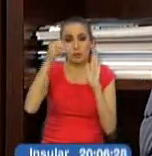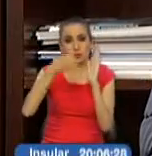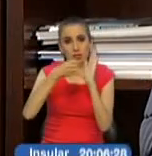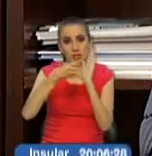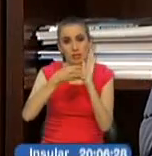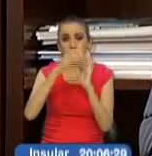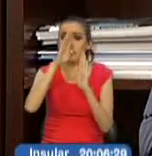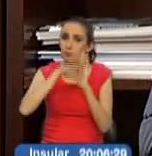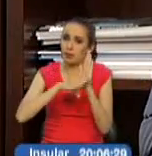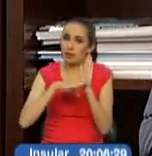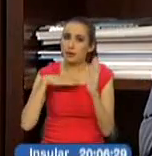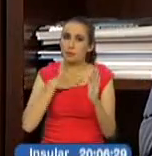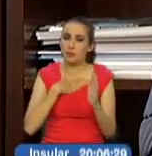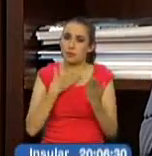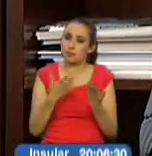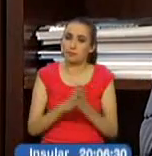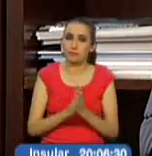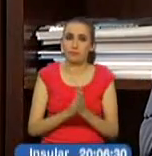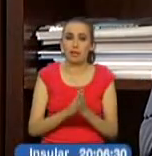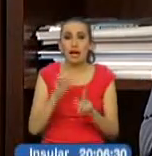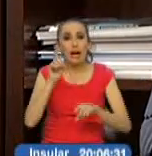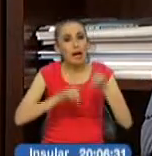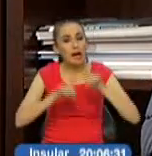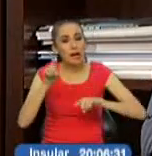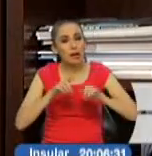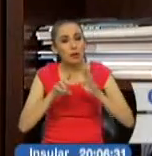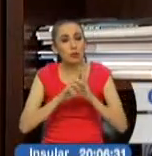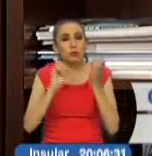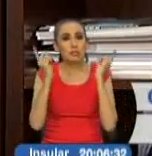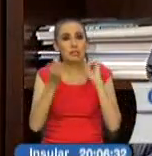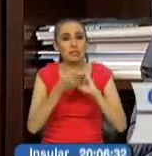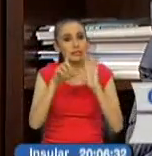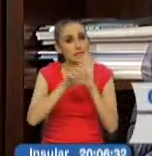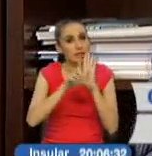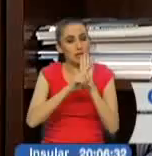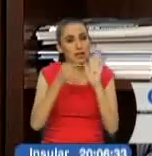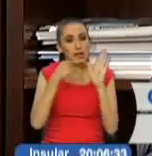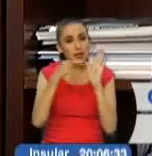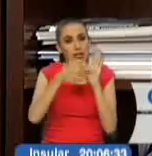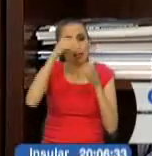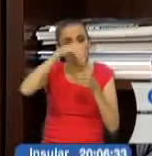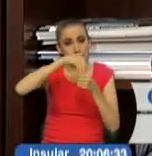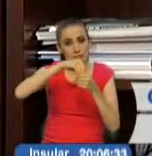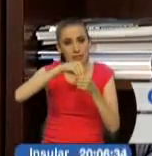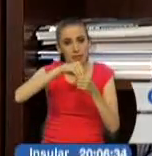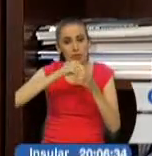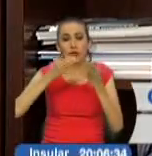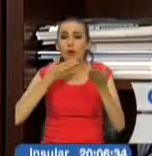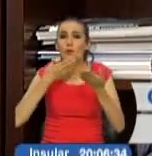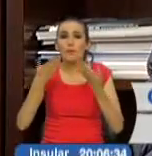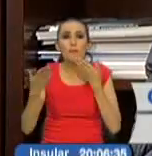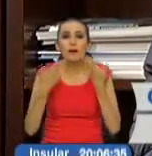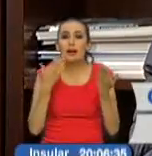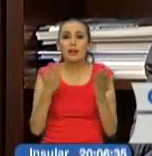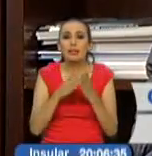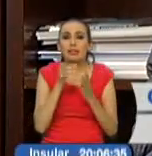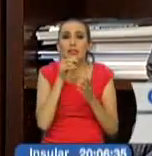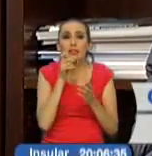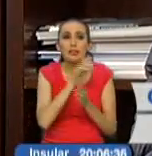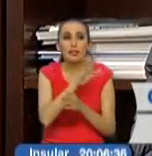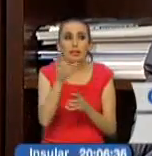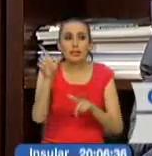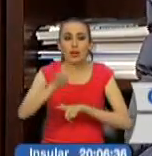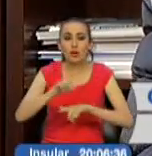es considerar ciertas reformas en la ley para que se incluya, por ejemplo, en el COPSI, los beneficios que se debería tener como sector